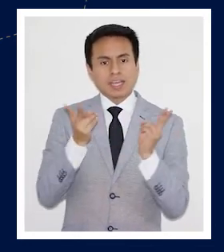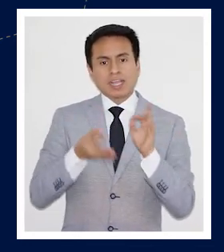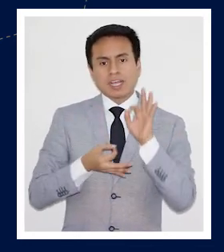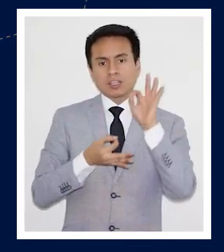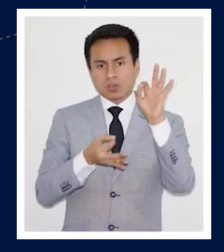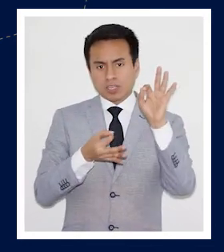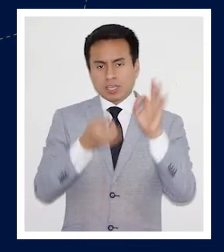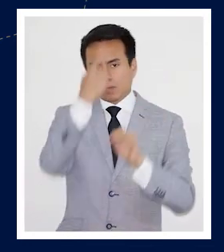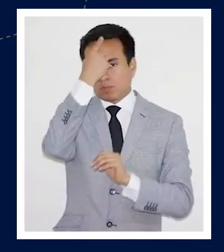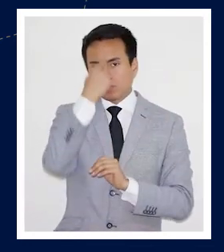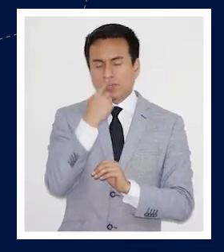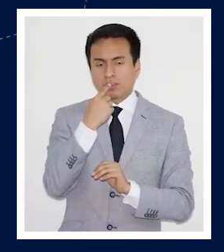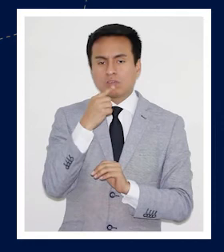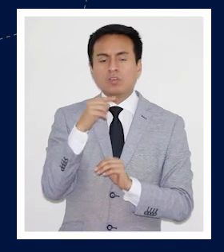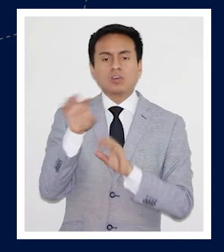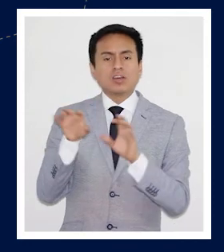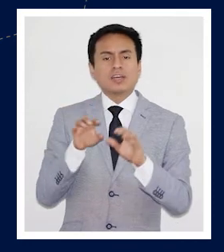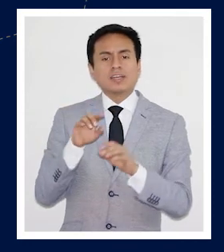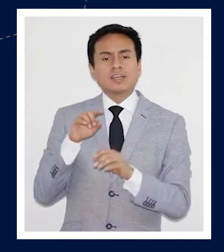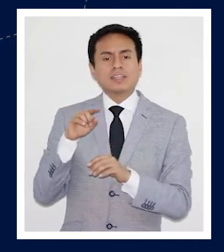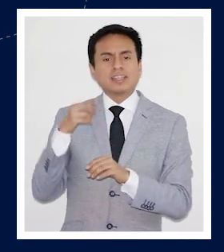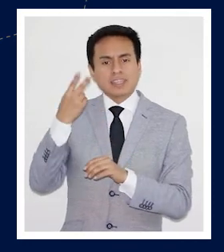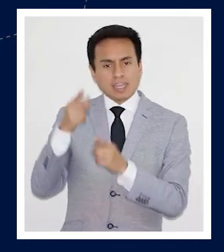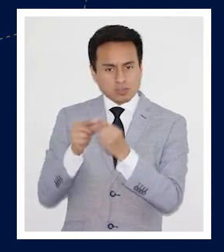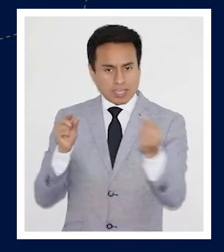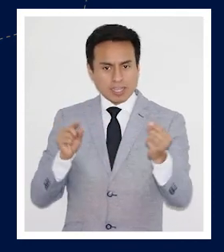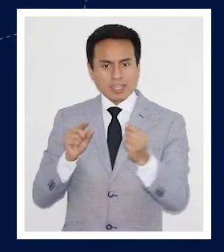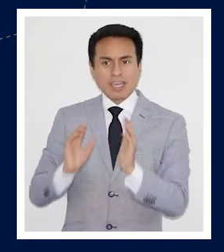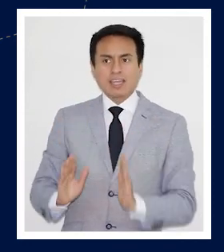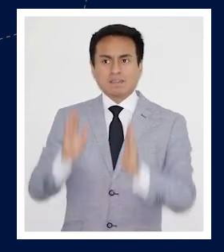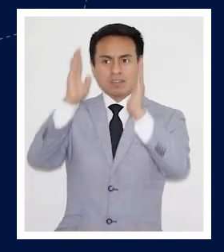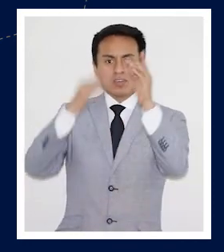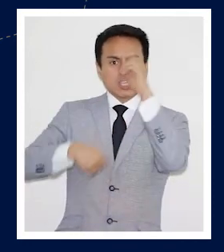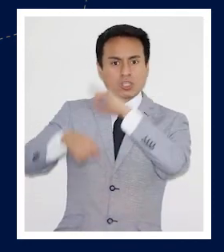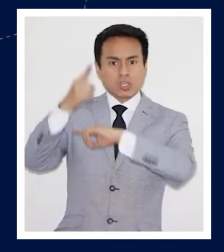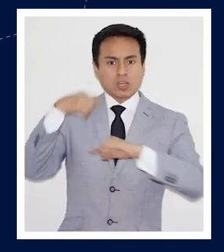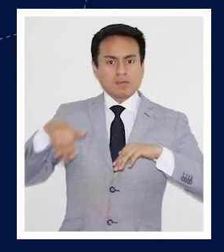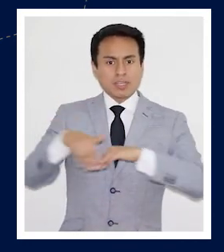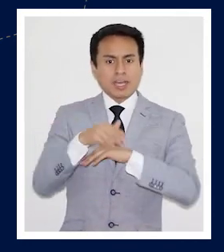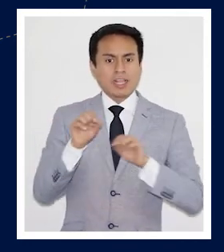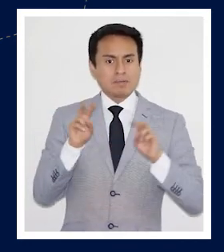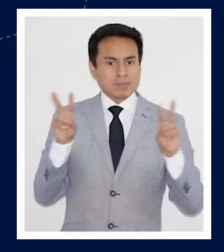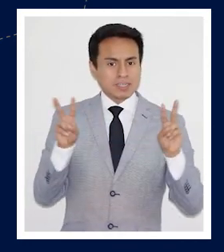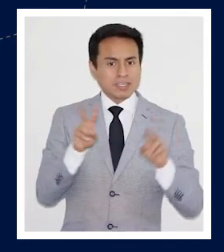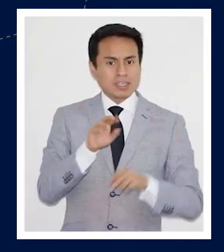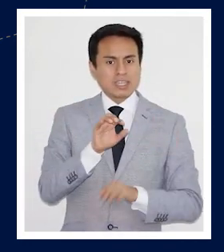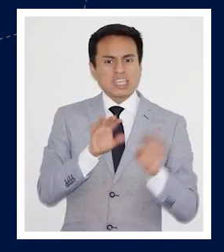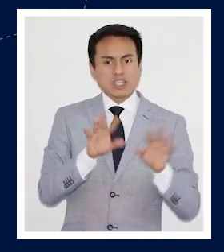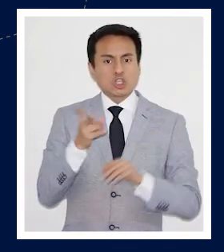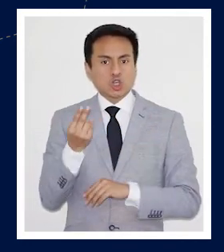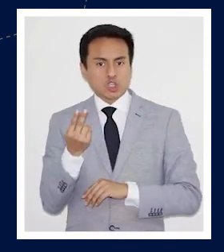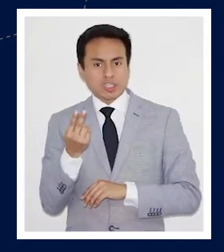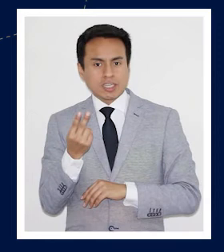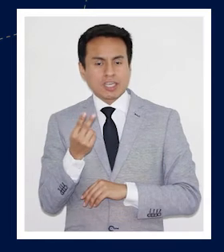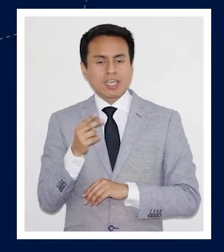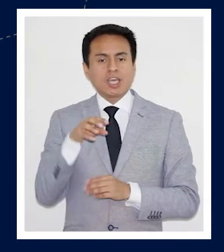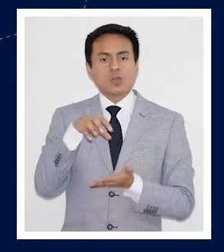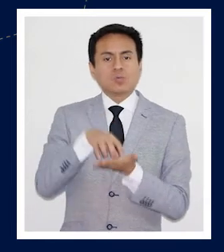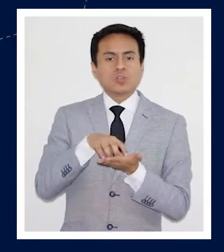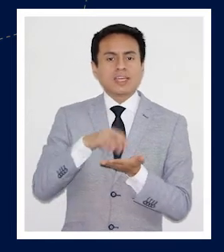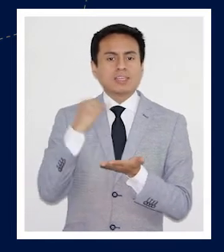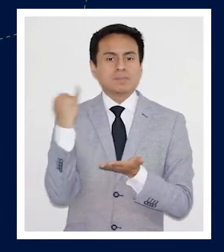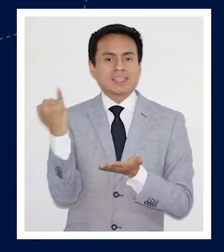la declaratoria de Monumento Nacional del Edificio Histórico ubicado en Avenida La Paz 1012, Comuna